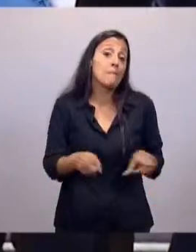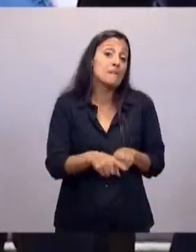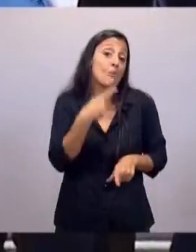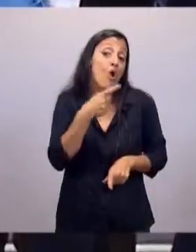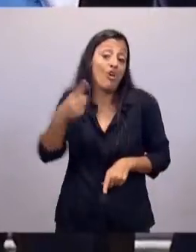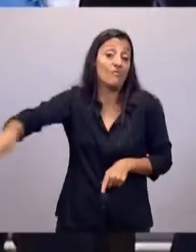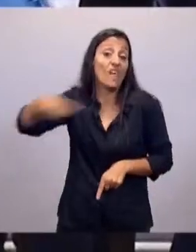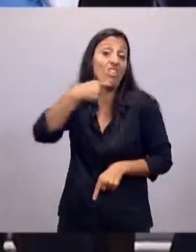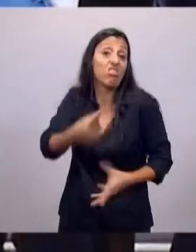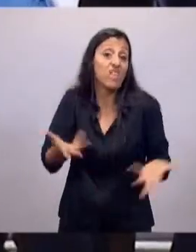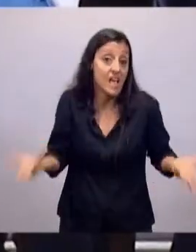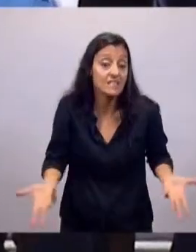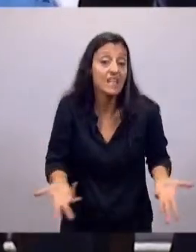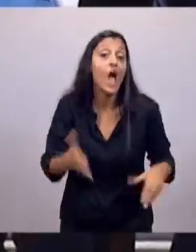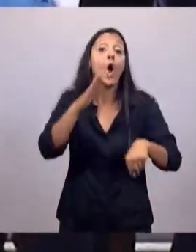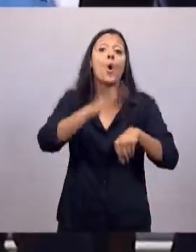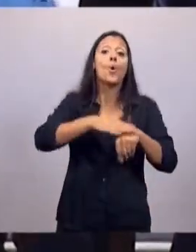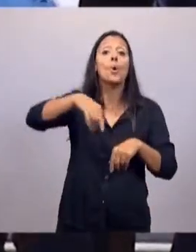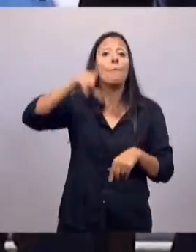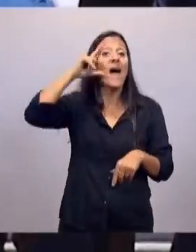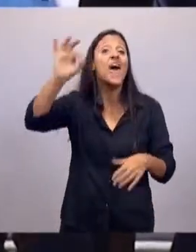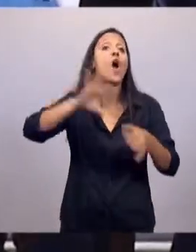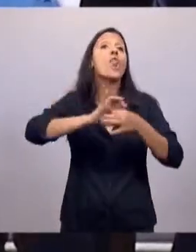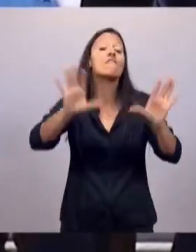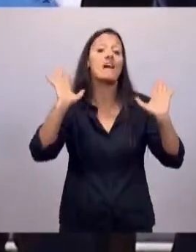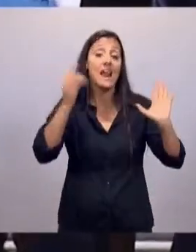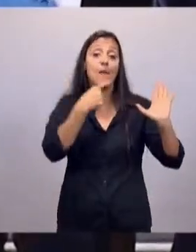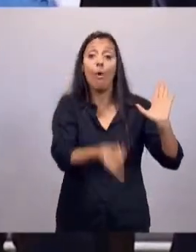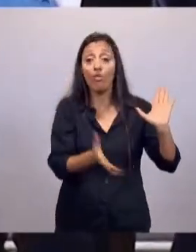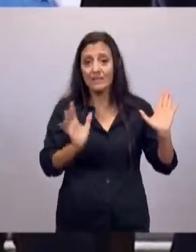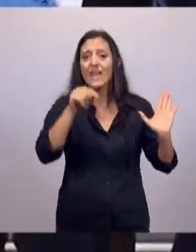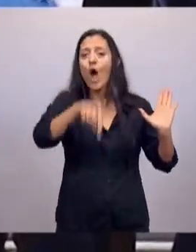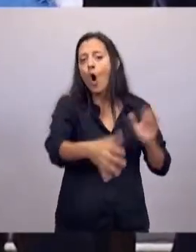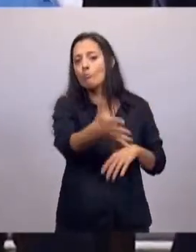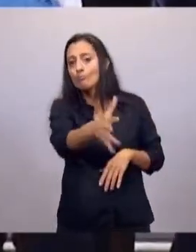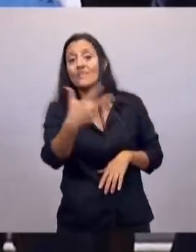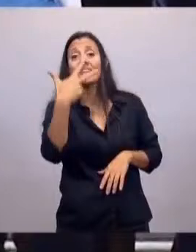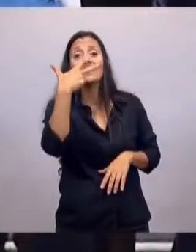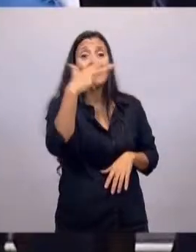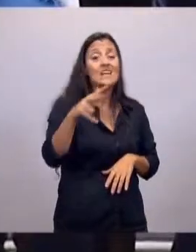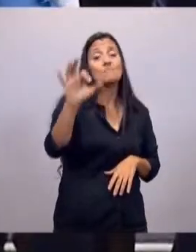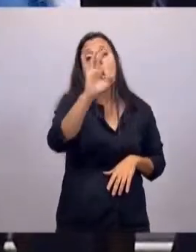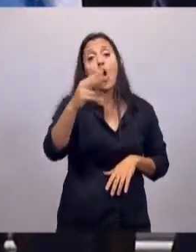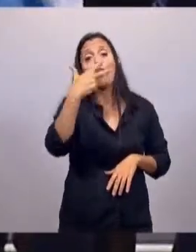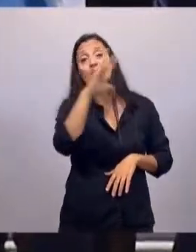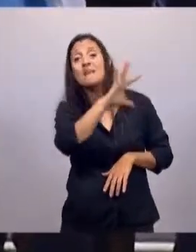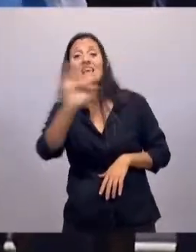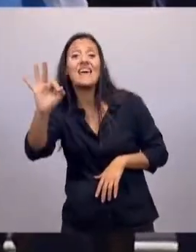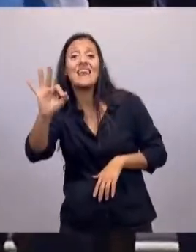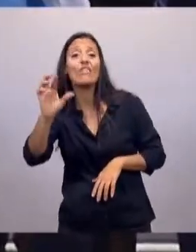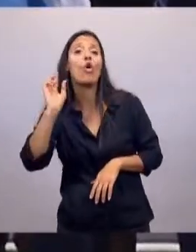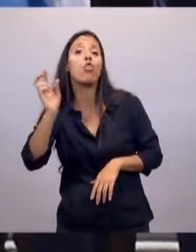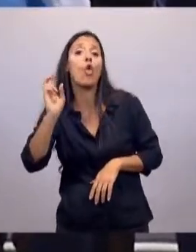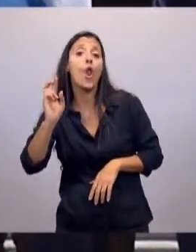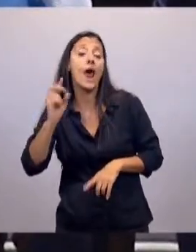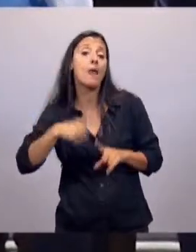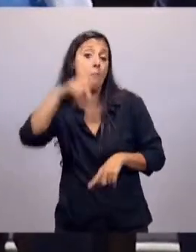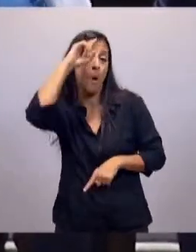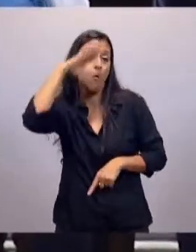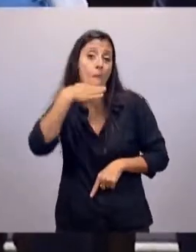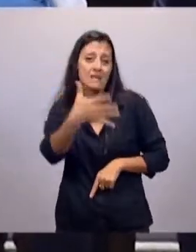ellos, el maldito neoliberalismo, hoy oscilarían entre 3.000 y 3.500 dólares por